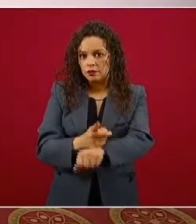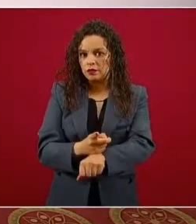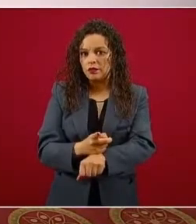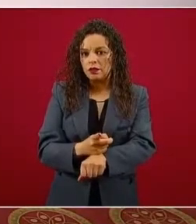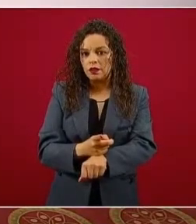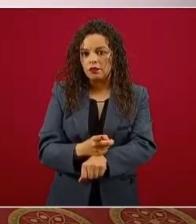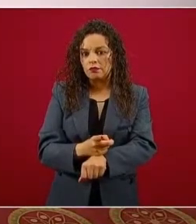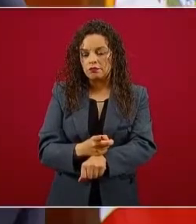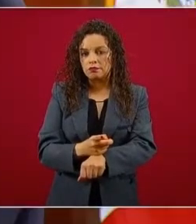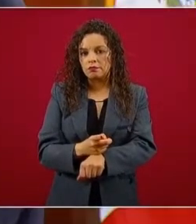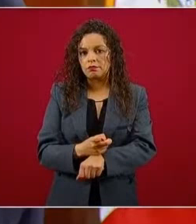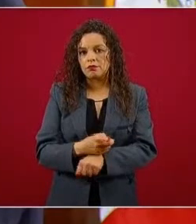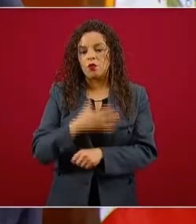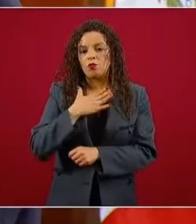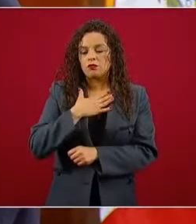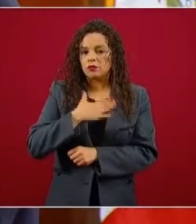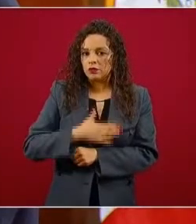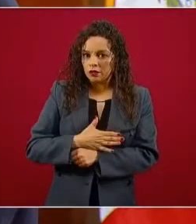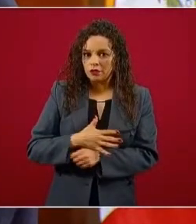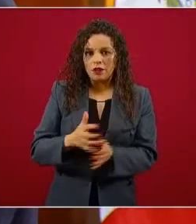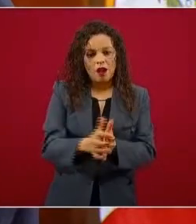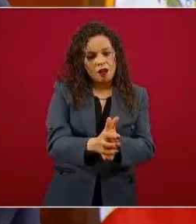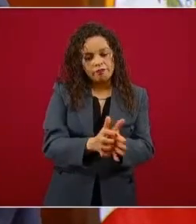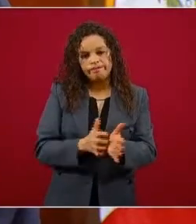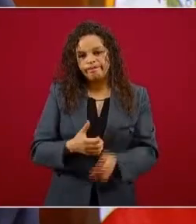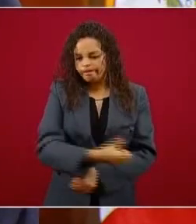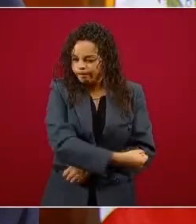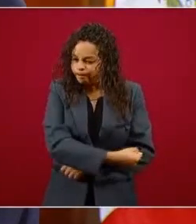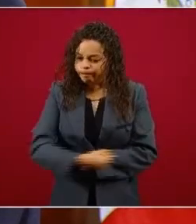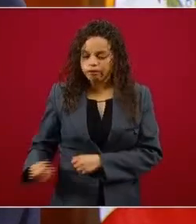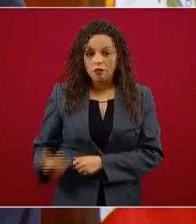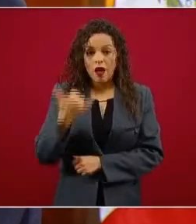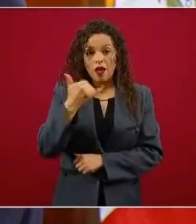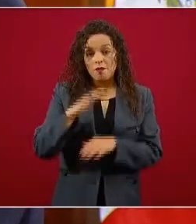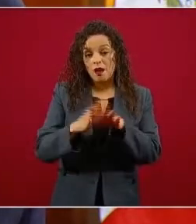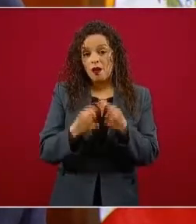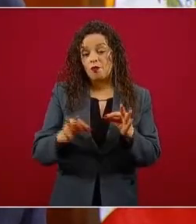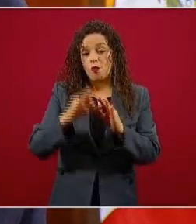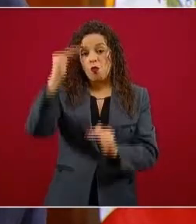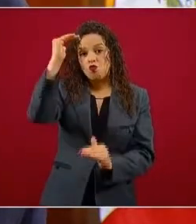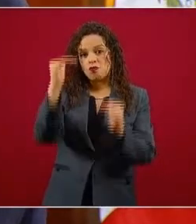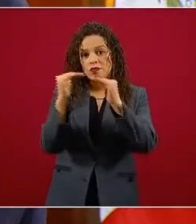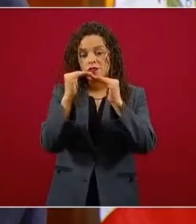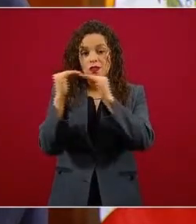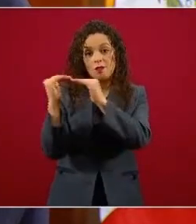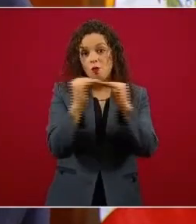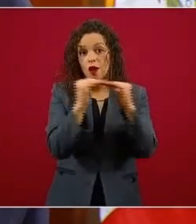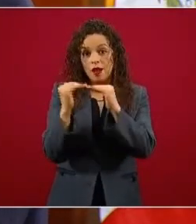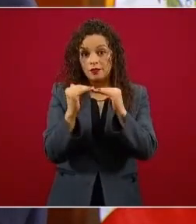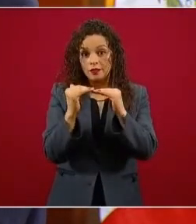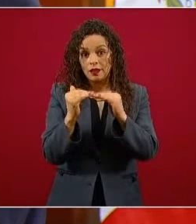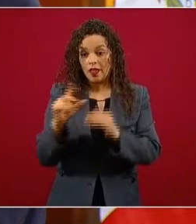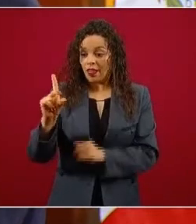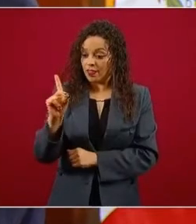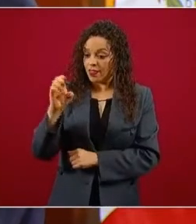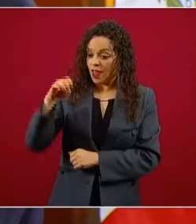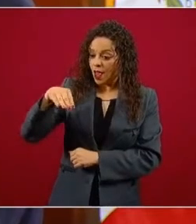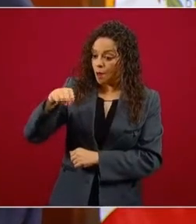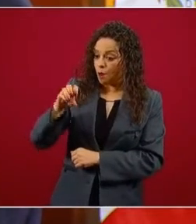bienestar y democracia. Sobre esto último, sobre la democracia, hoy,